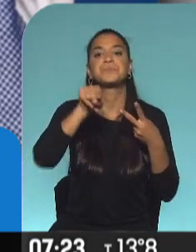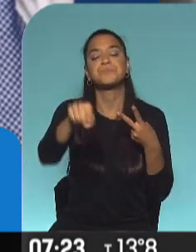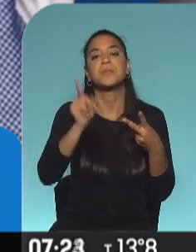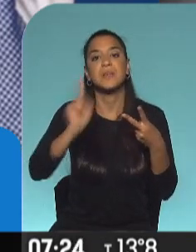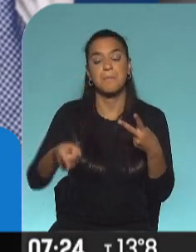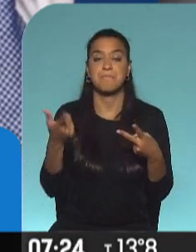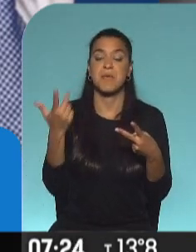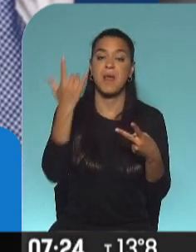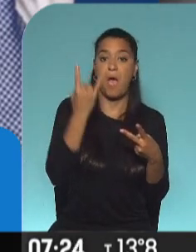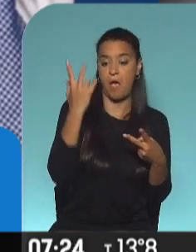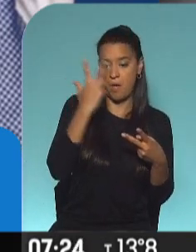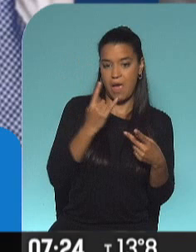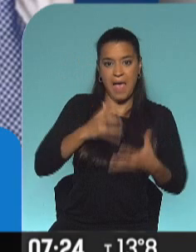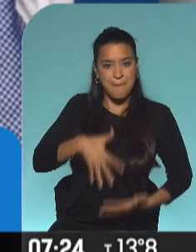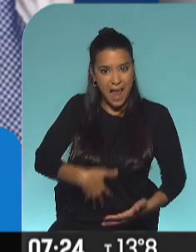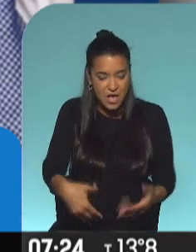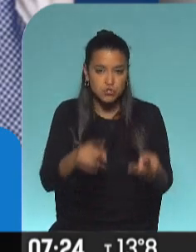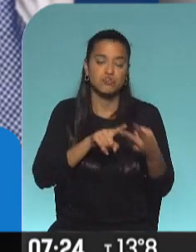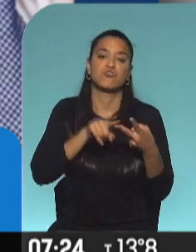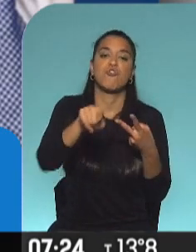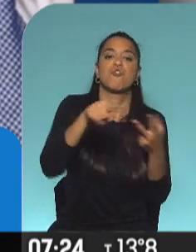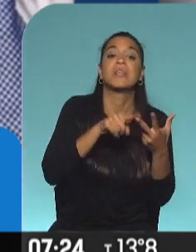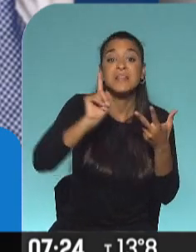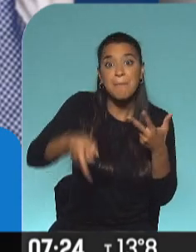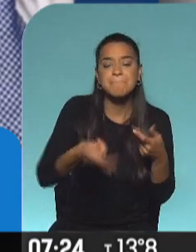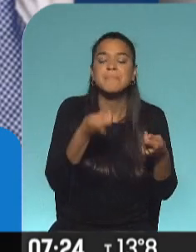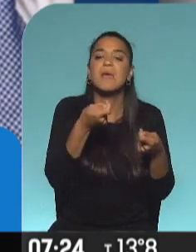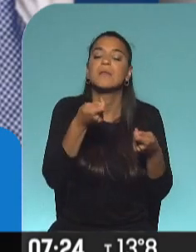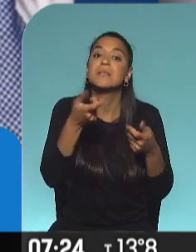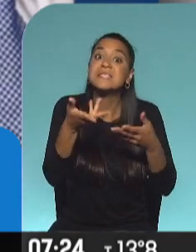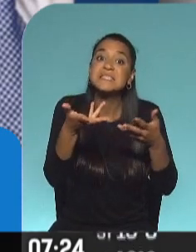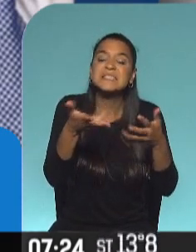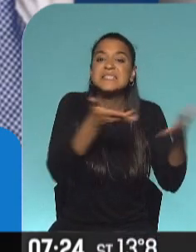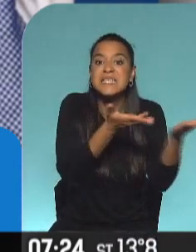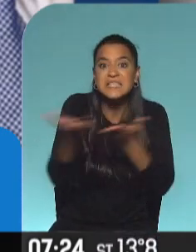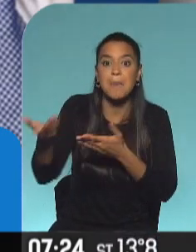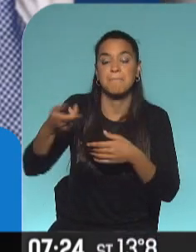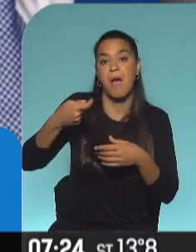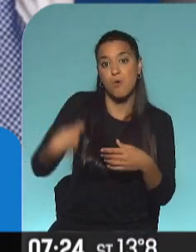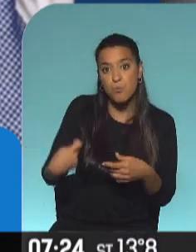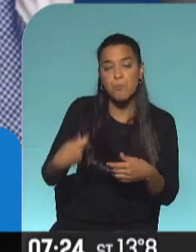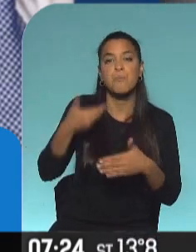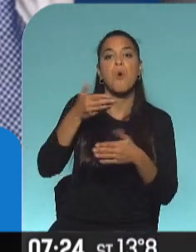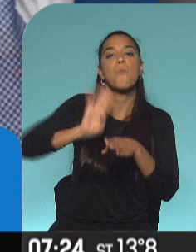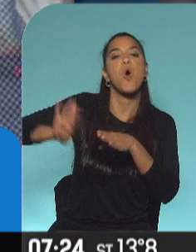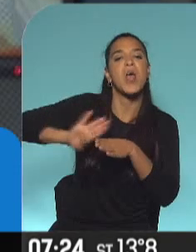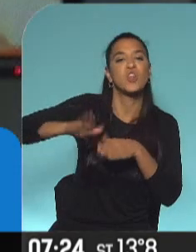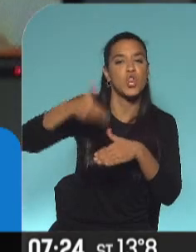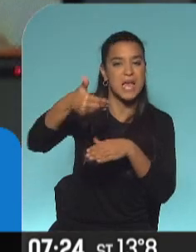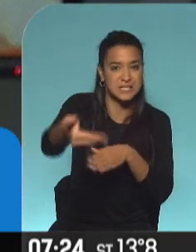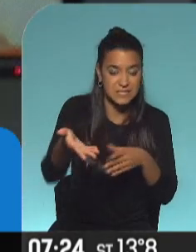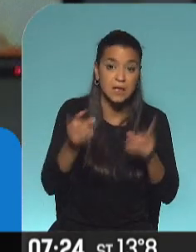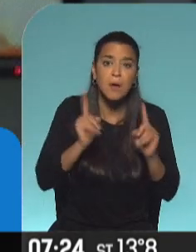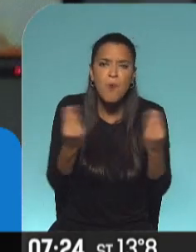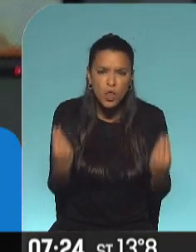universal por embarazo, pensiones no contributivas y también, y muy importante, al sistema previsional, a las moratorias. ¿Y por qué esto?